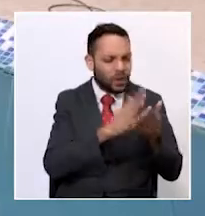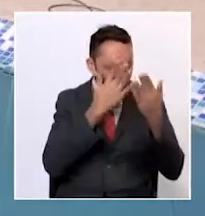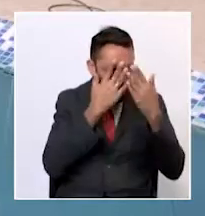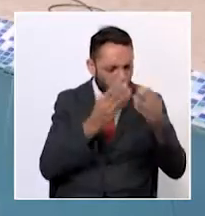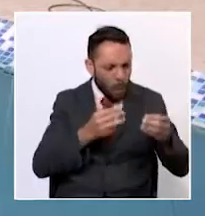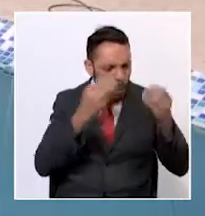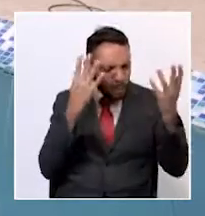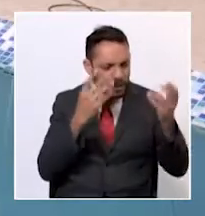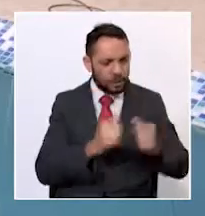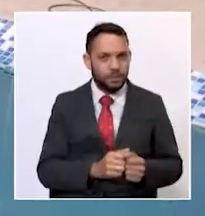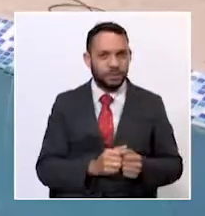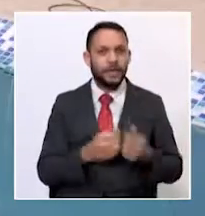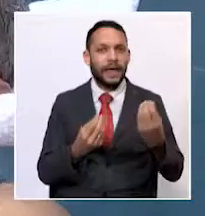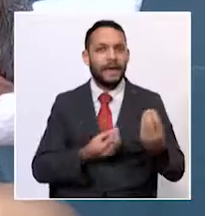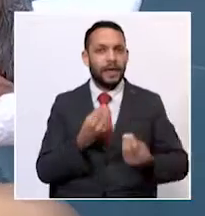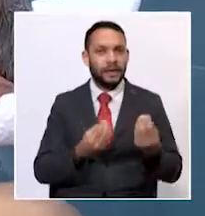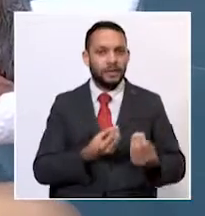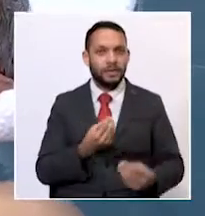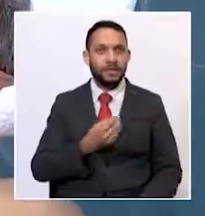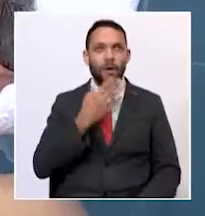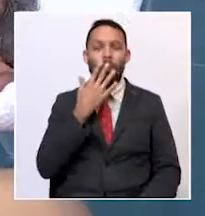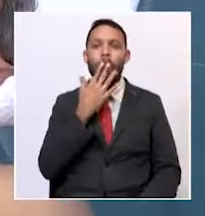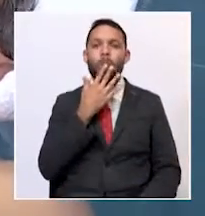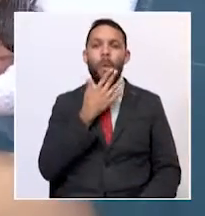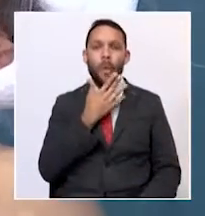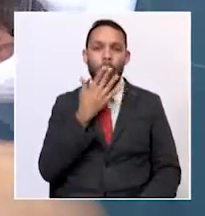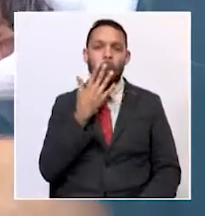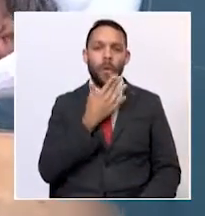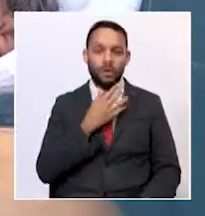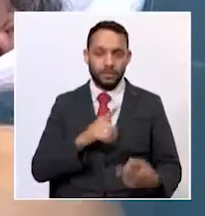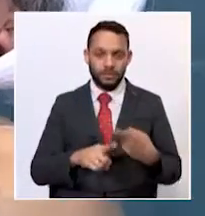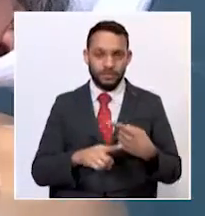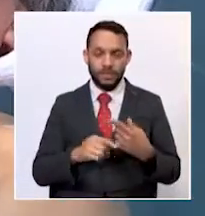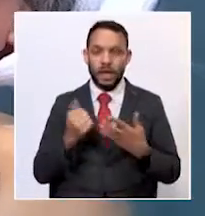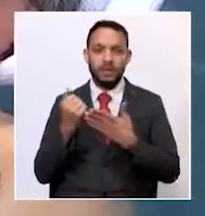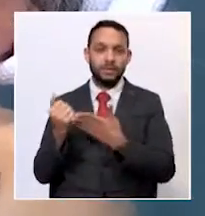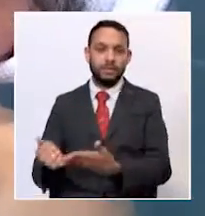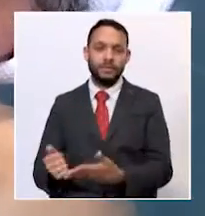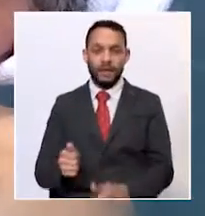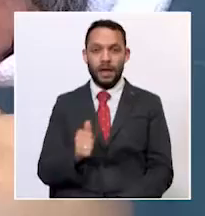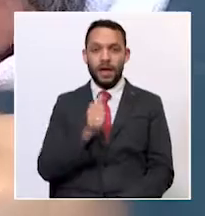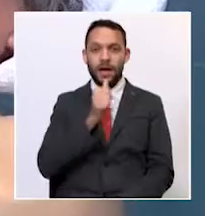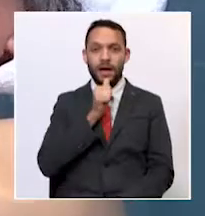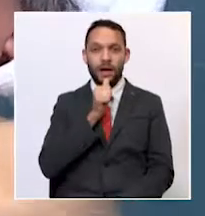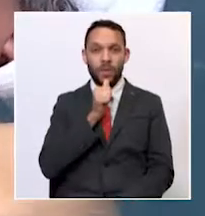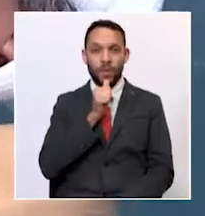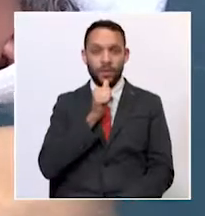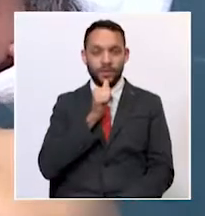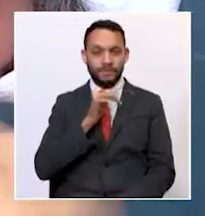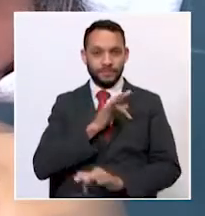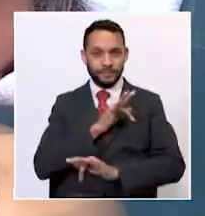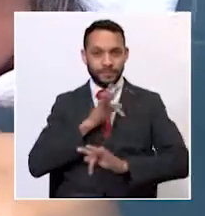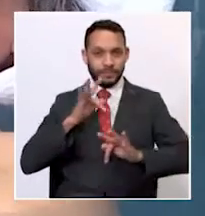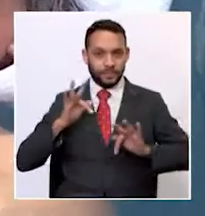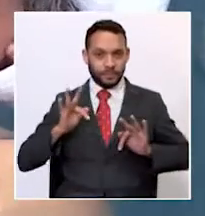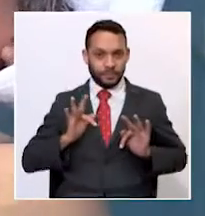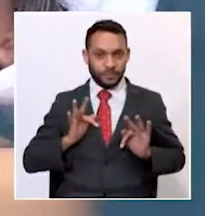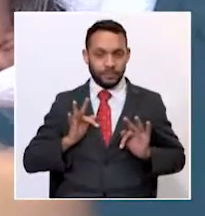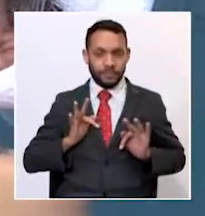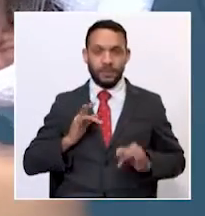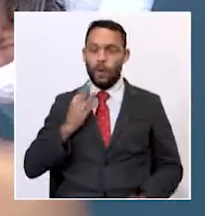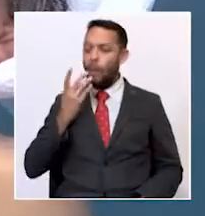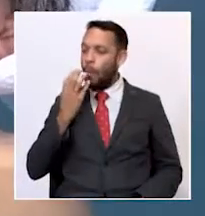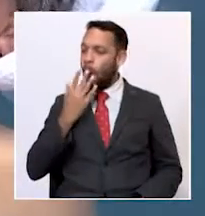Bueno, es todo lo que podemos hacer nosotros en el agua, lo que llamamos la hidrología médica o la